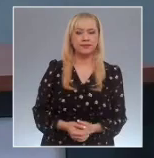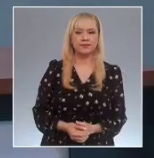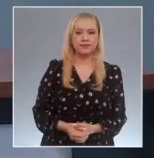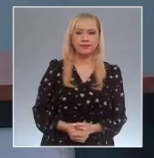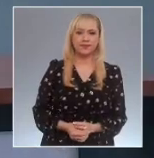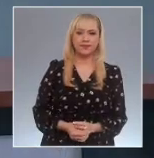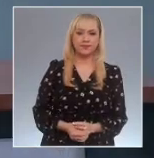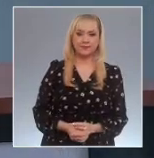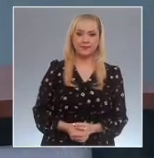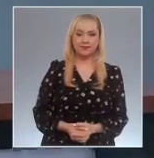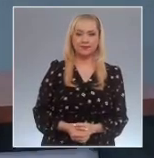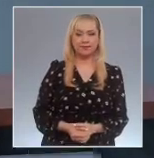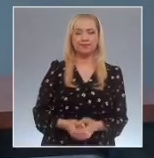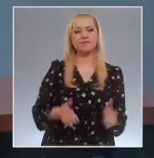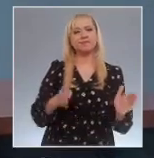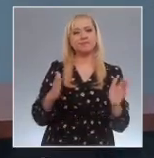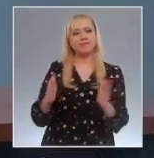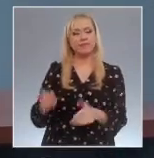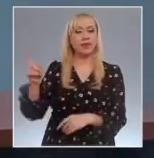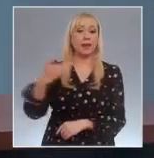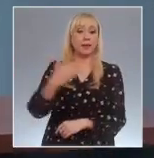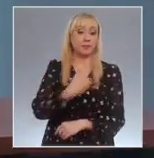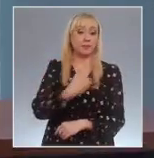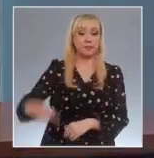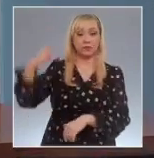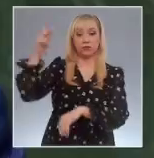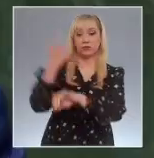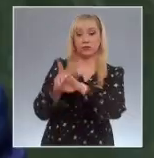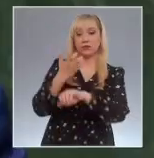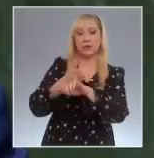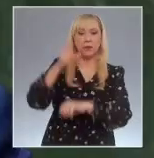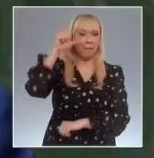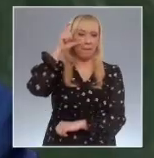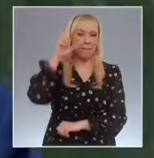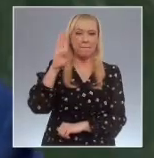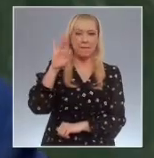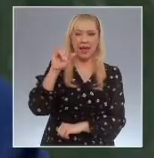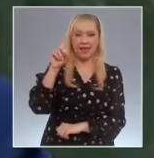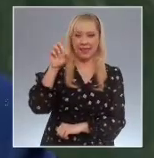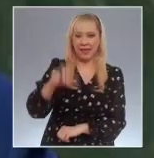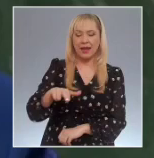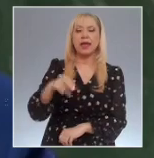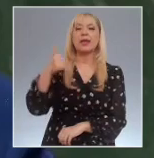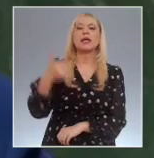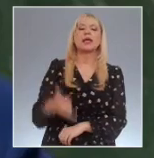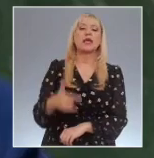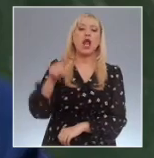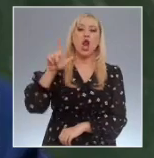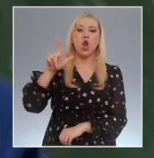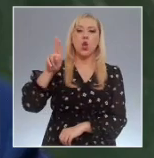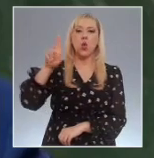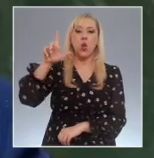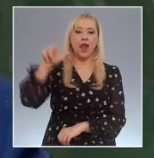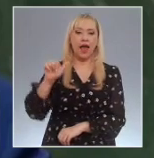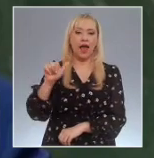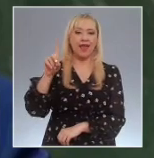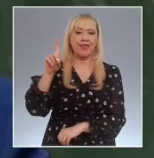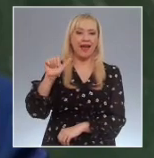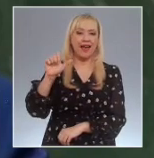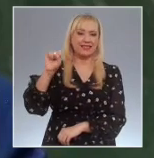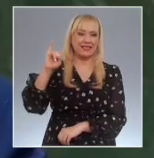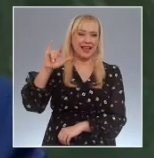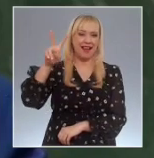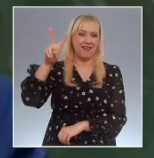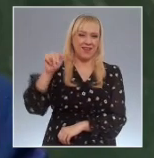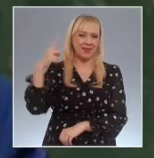Y en otro tema, el presidente de Estados Unidos, Joe Biden, y su homólogo brasileño, Luis Ignacio Lula da Silva, lanzarán una iniciativa en pro de los derechos